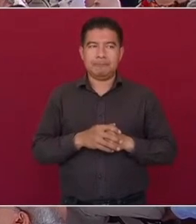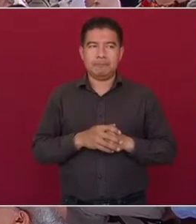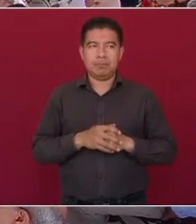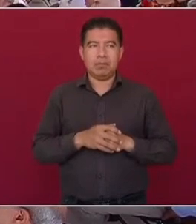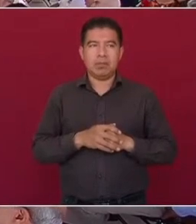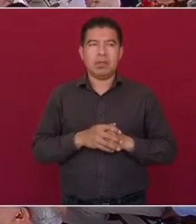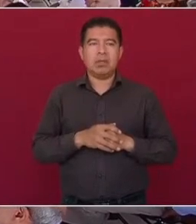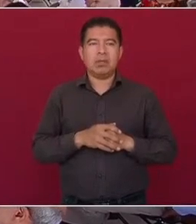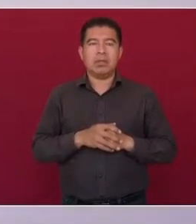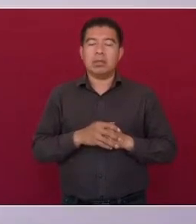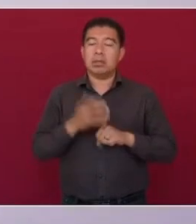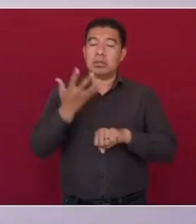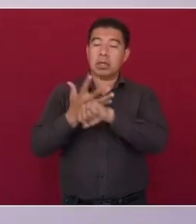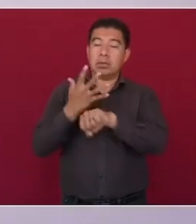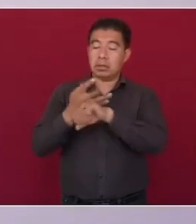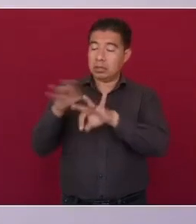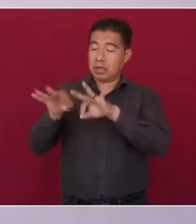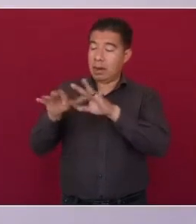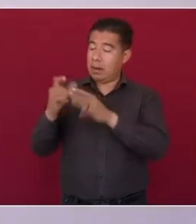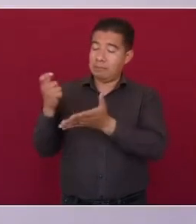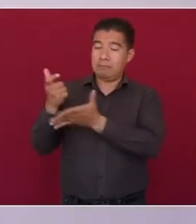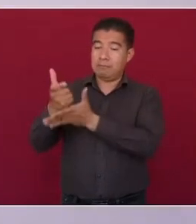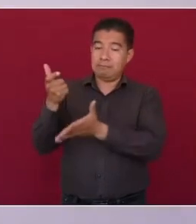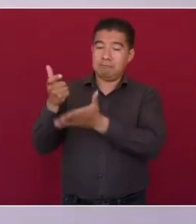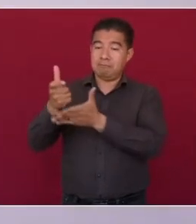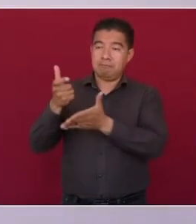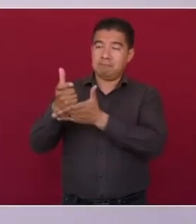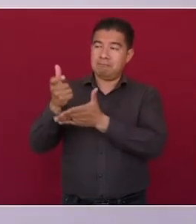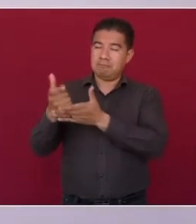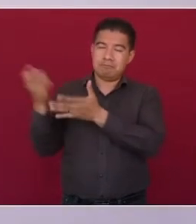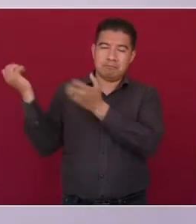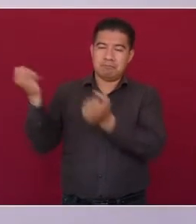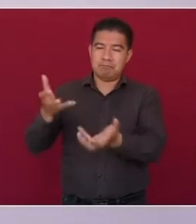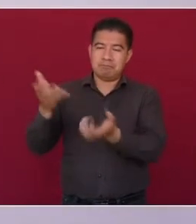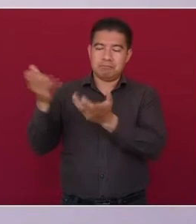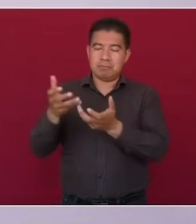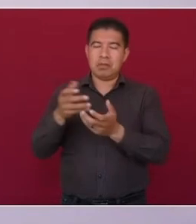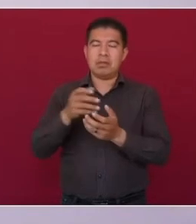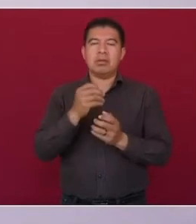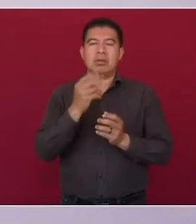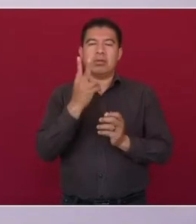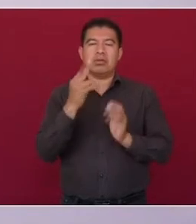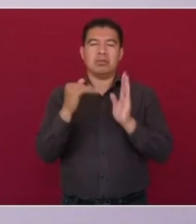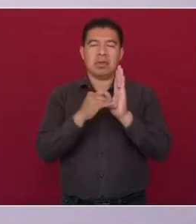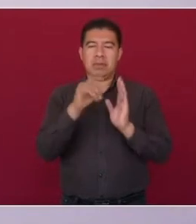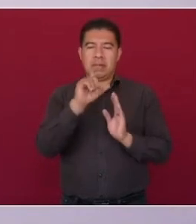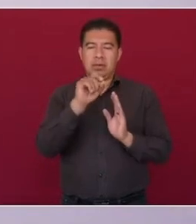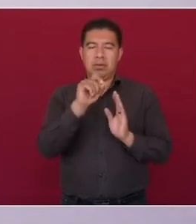en 2021 llegaron a